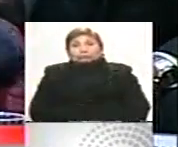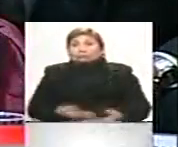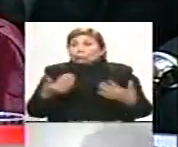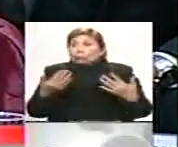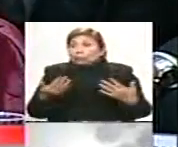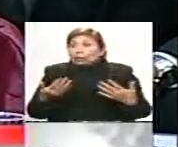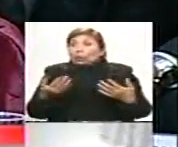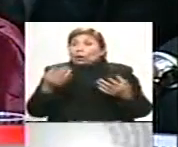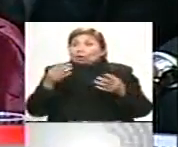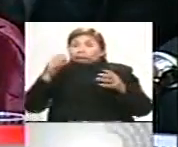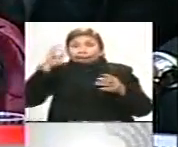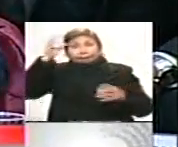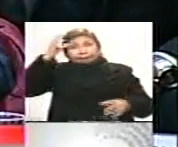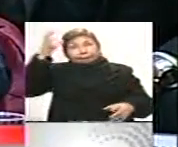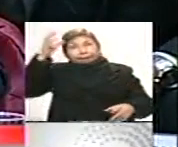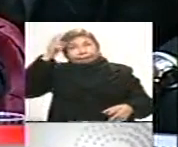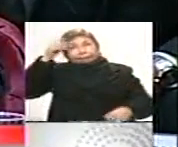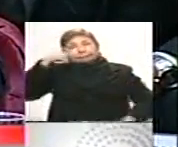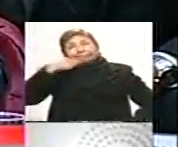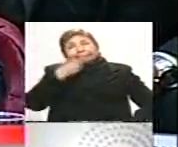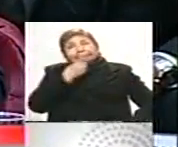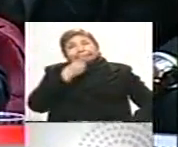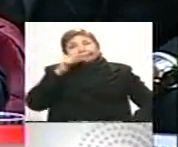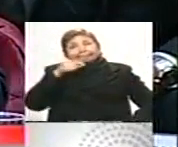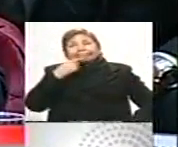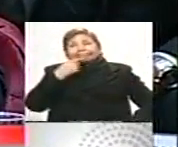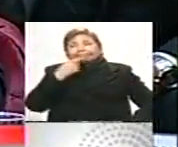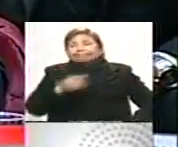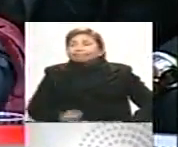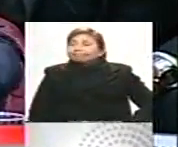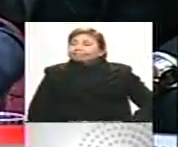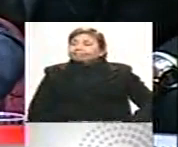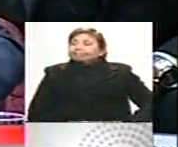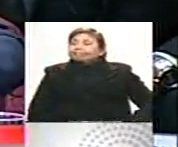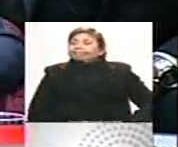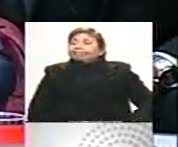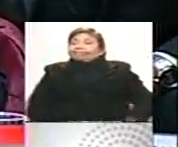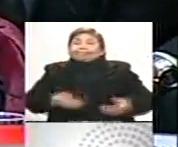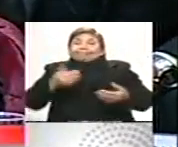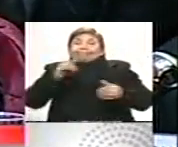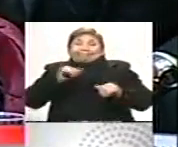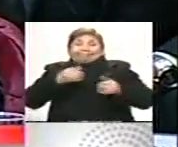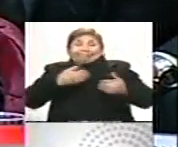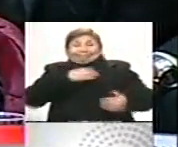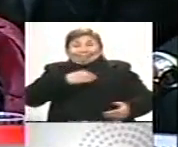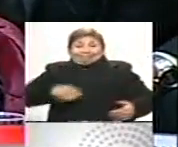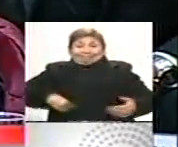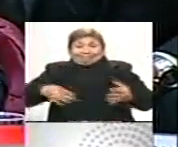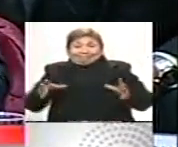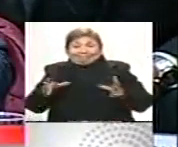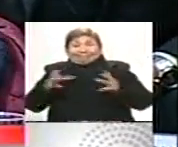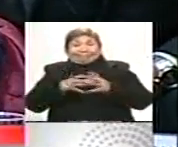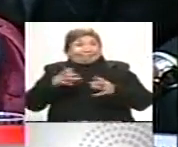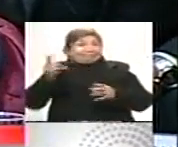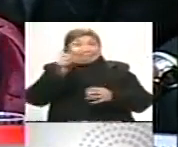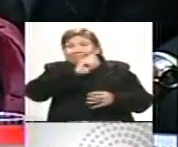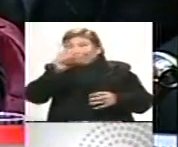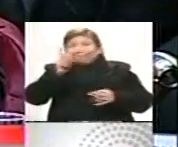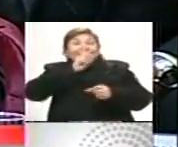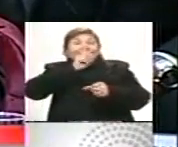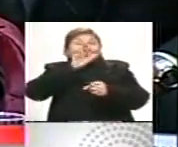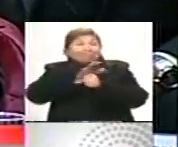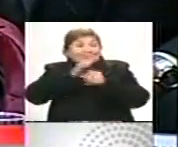Extrapolando conceptos, aquí sería lo siguiente. Si el gabinete no cumple con